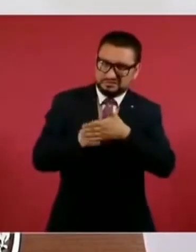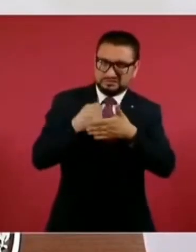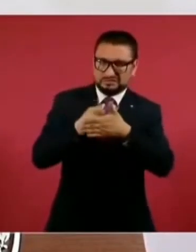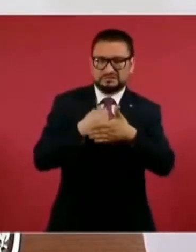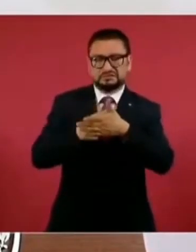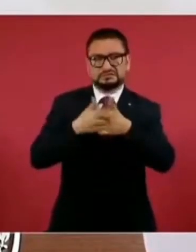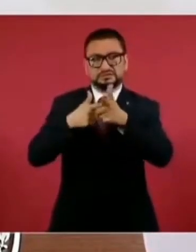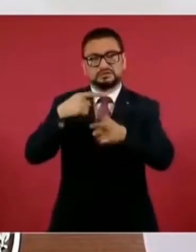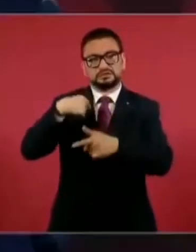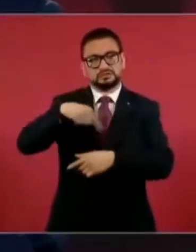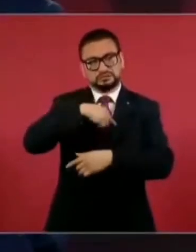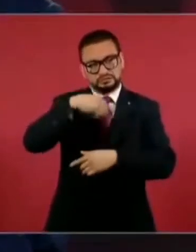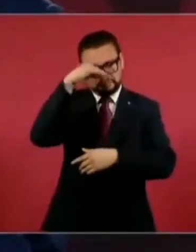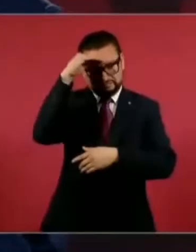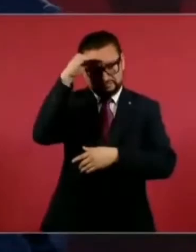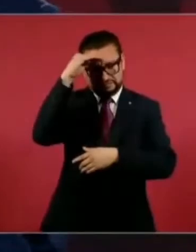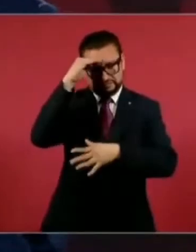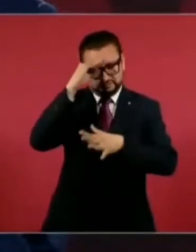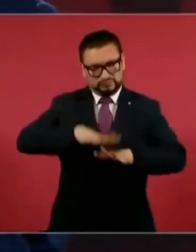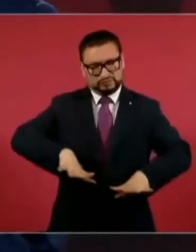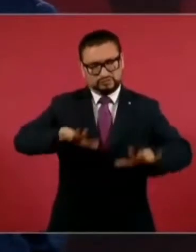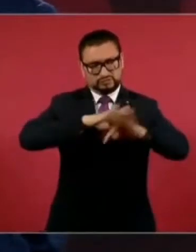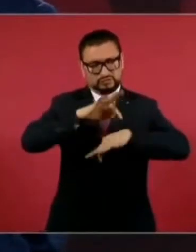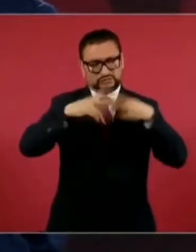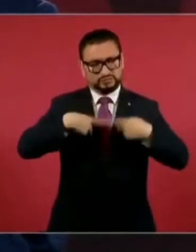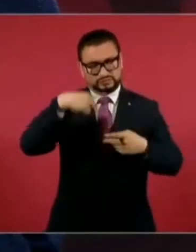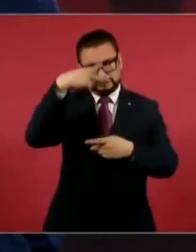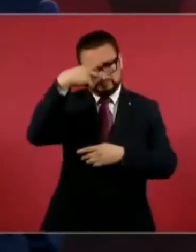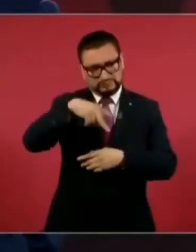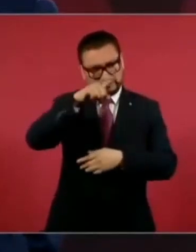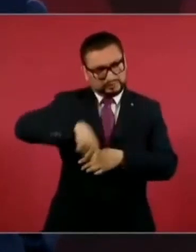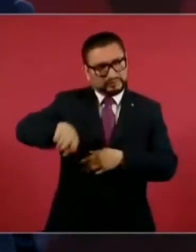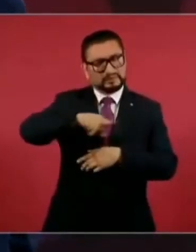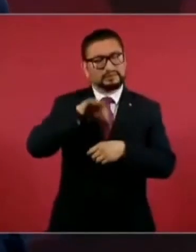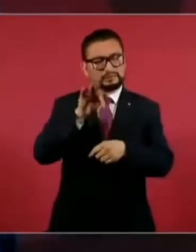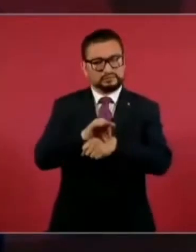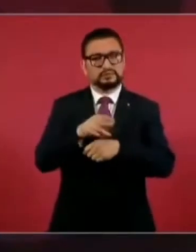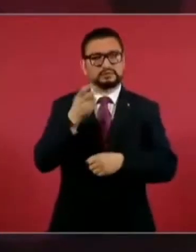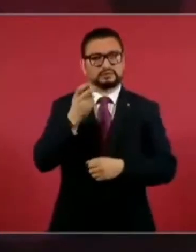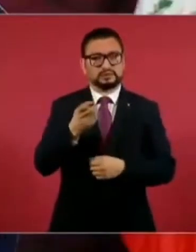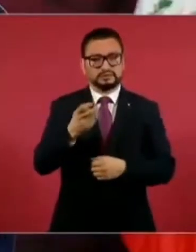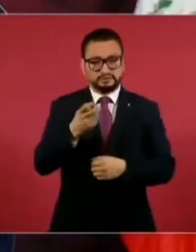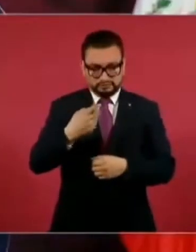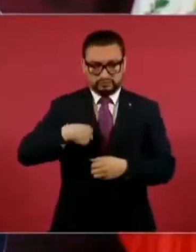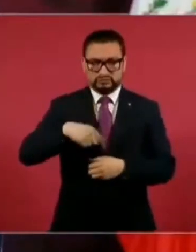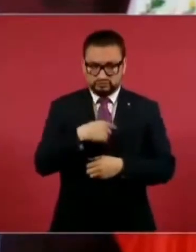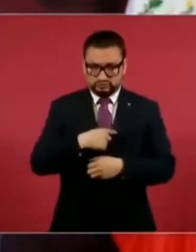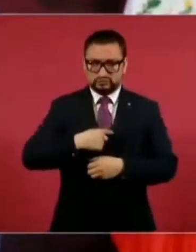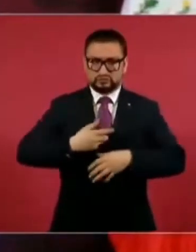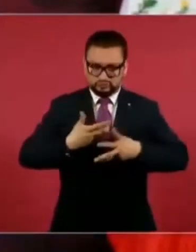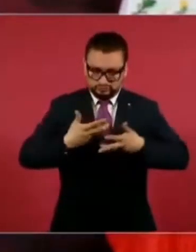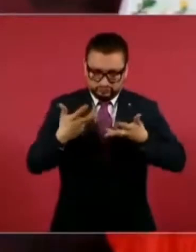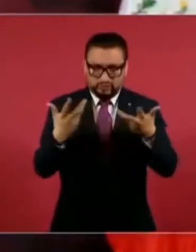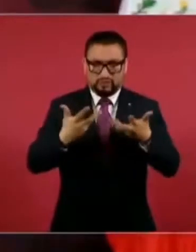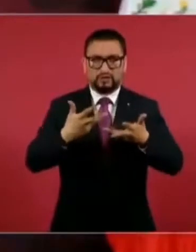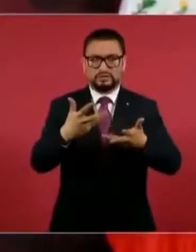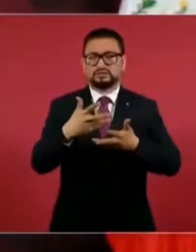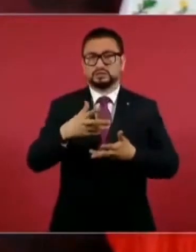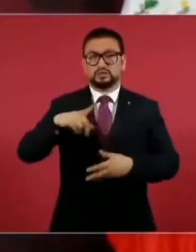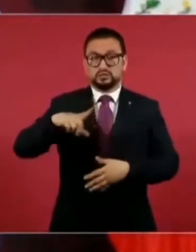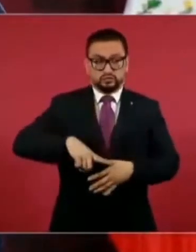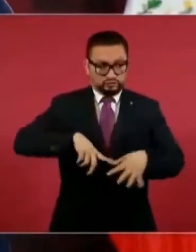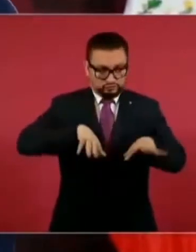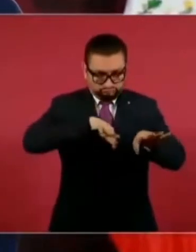estar pensando en el pueblo y hay que hacer de la vida pública una